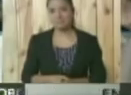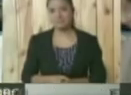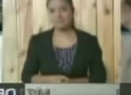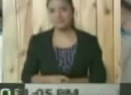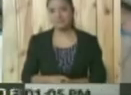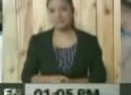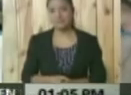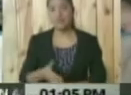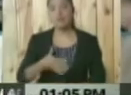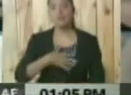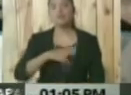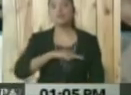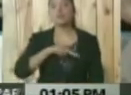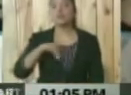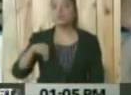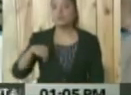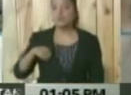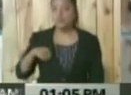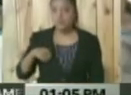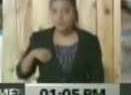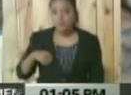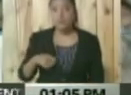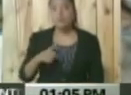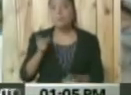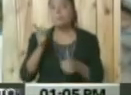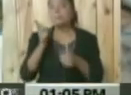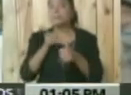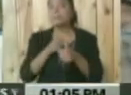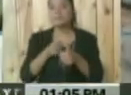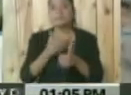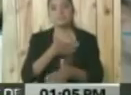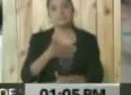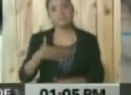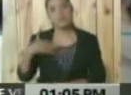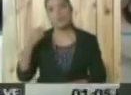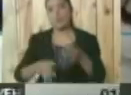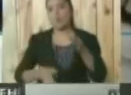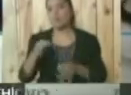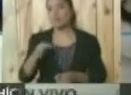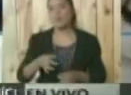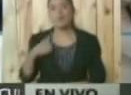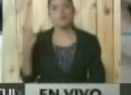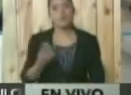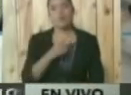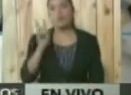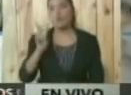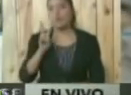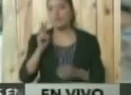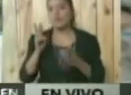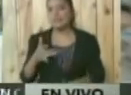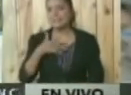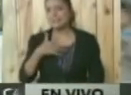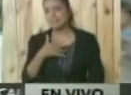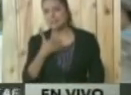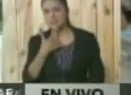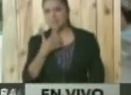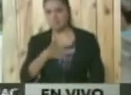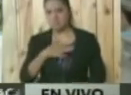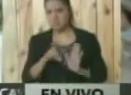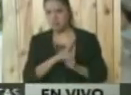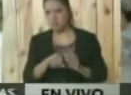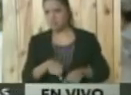Nosotros, en principio, insistimos en que se haga justicia, que todas las venezolanas y venezolanos que han sentido vulnerados sus derechos en